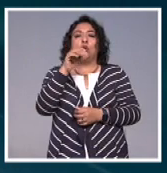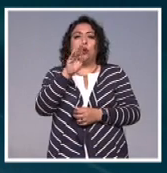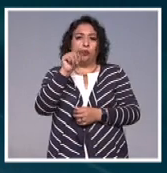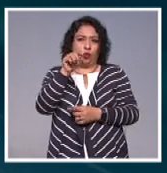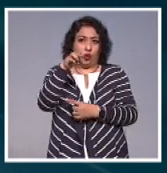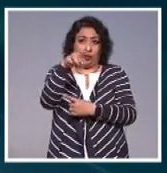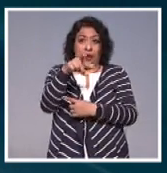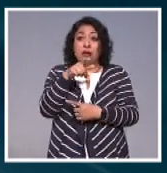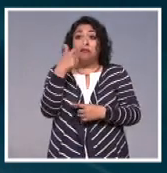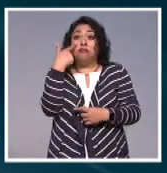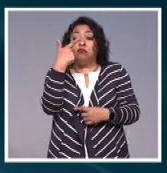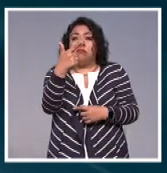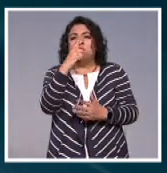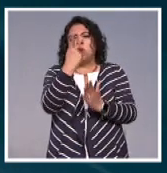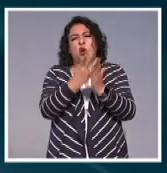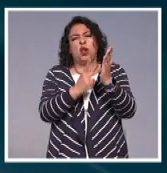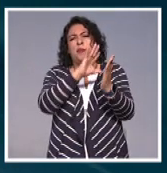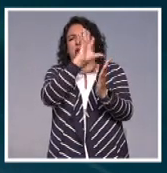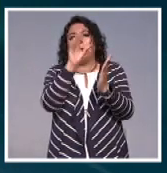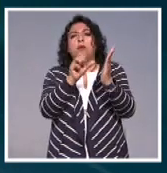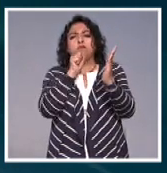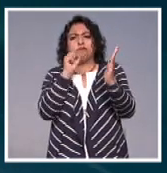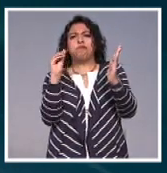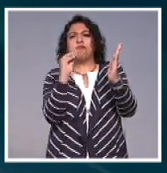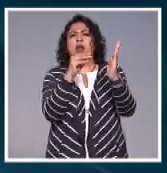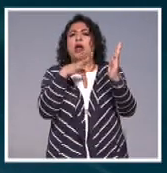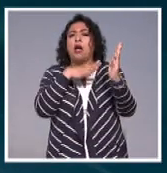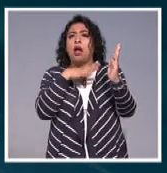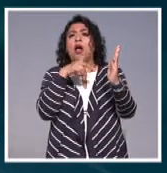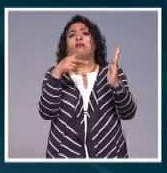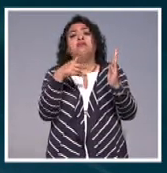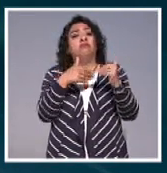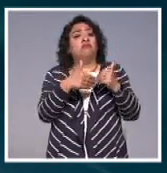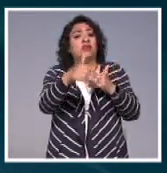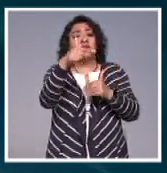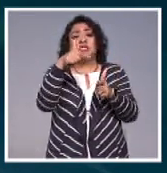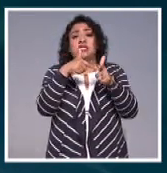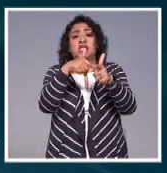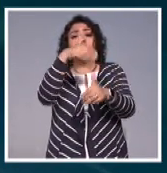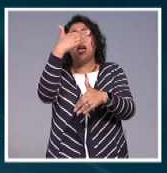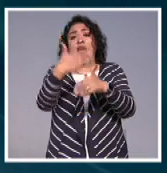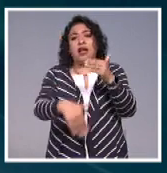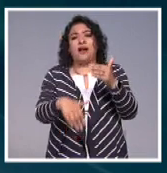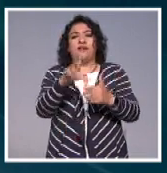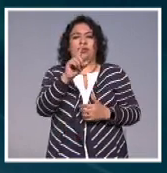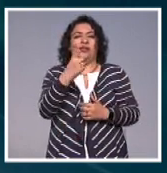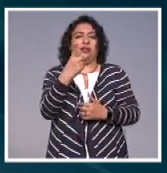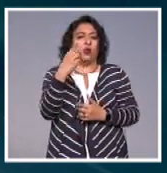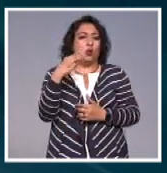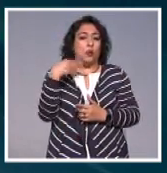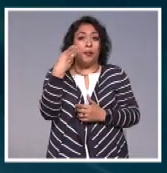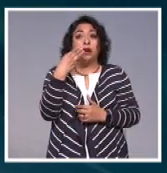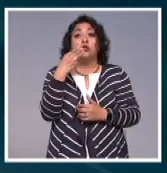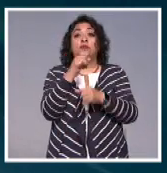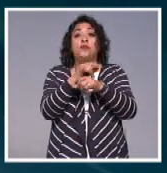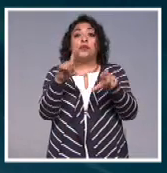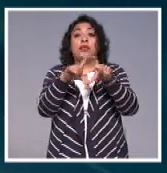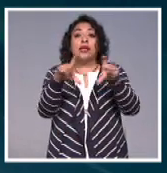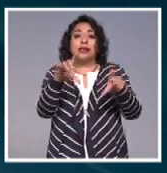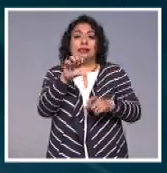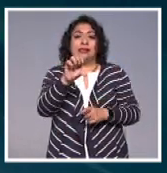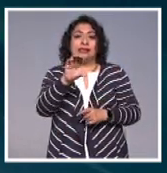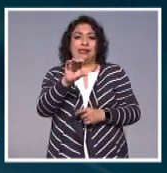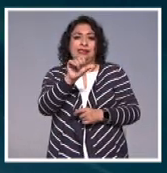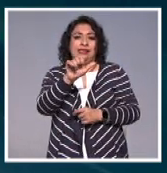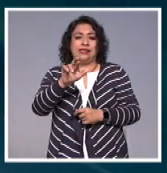tiempodemujeres.cdmx.gov.mx podrá consultar la programación completa, que, le reiteramos, continuará hasta el último día del mes. Con información y texto de